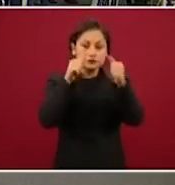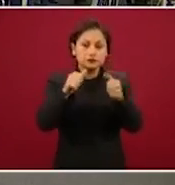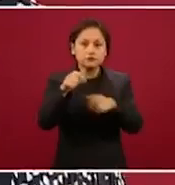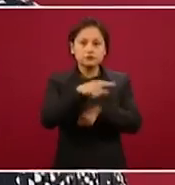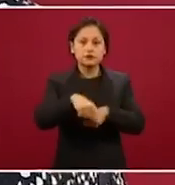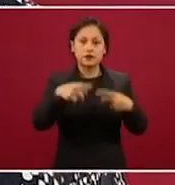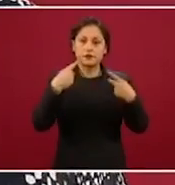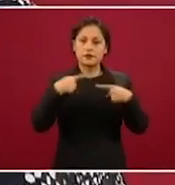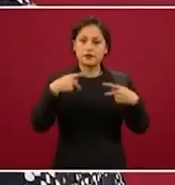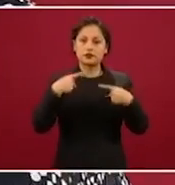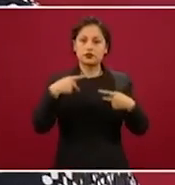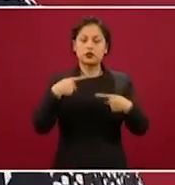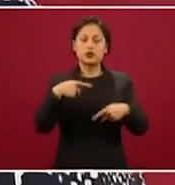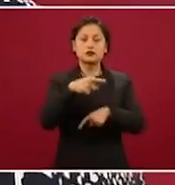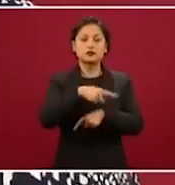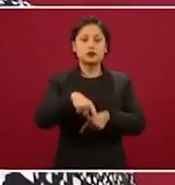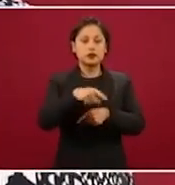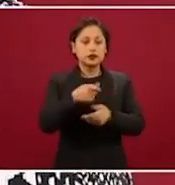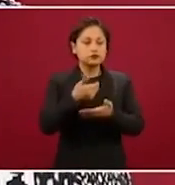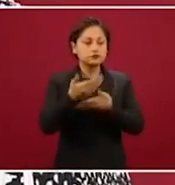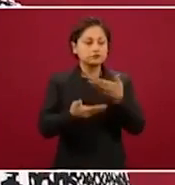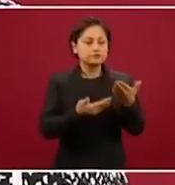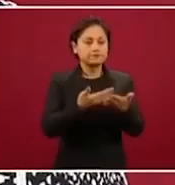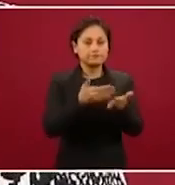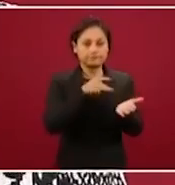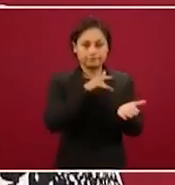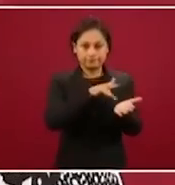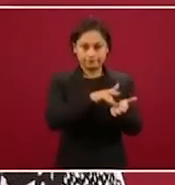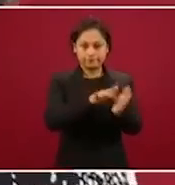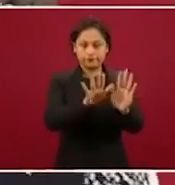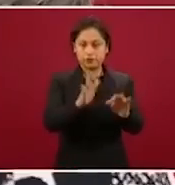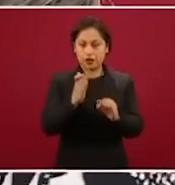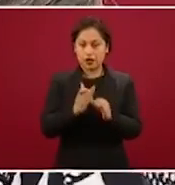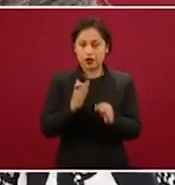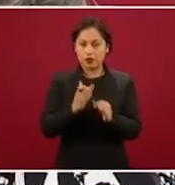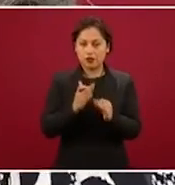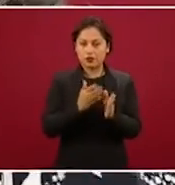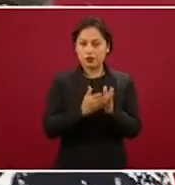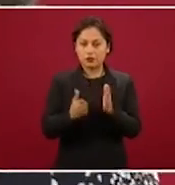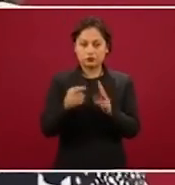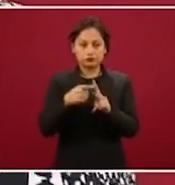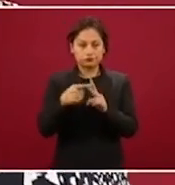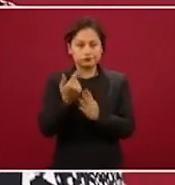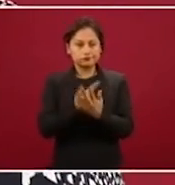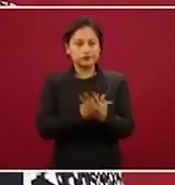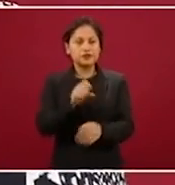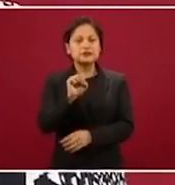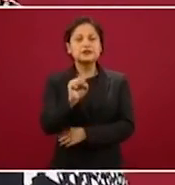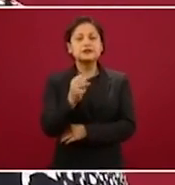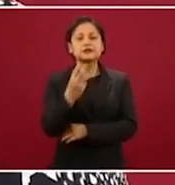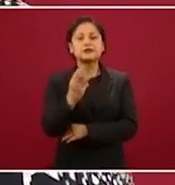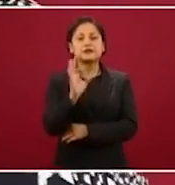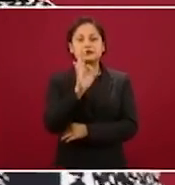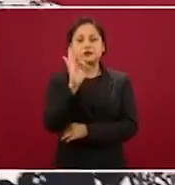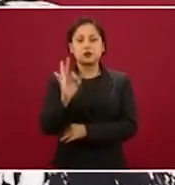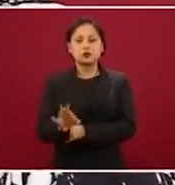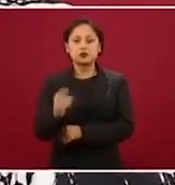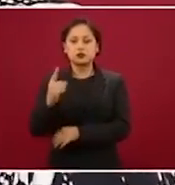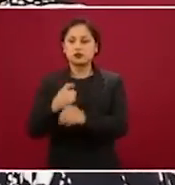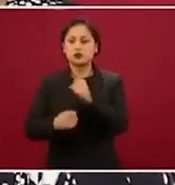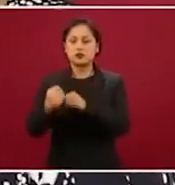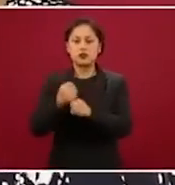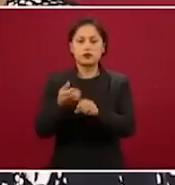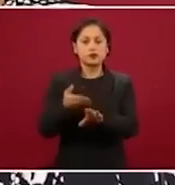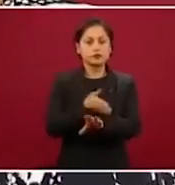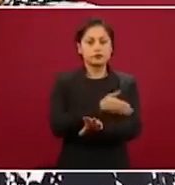beneficiarios. Estamos en una cifra de 63% de la dispersión del año pasado. Ahora,